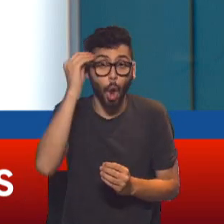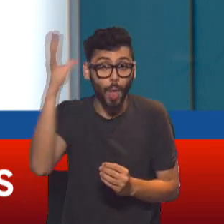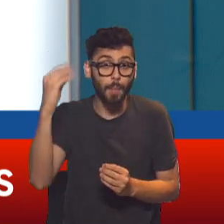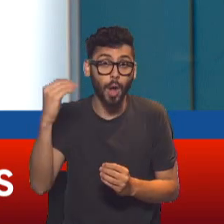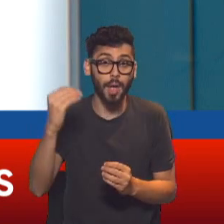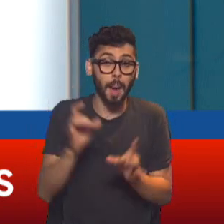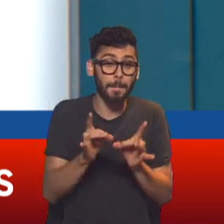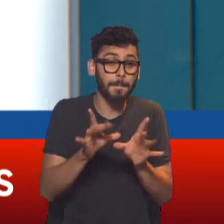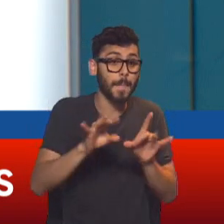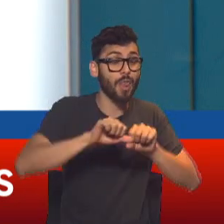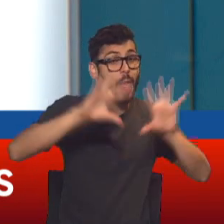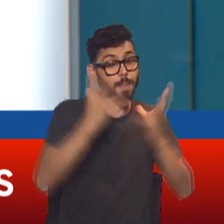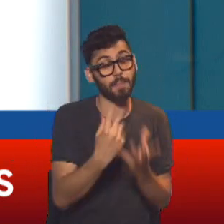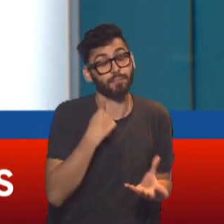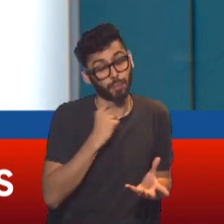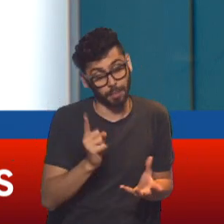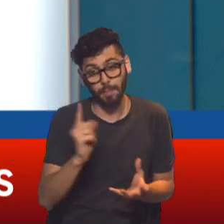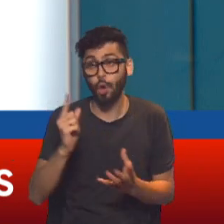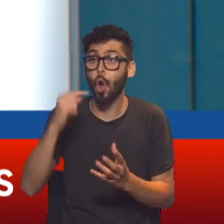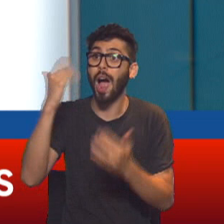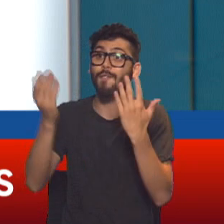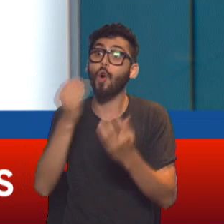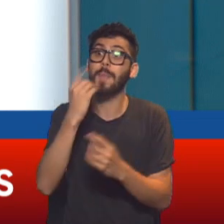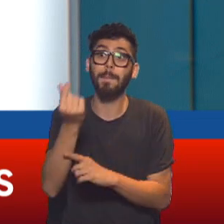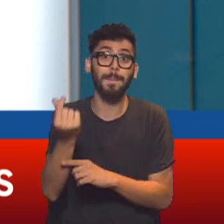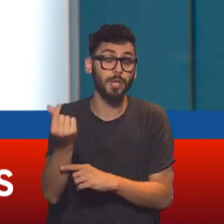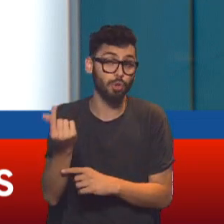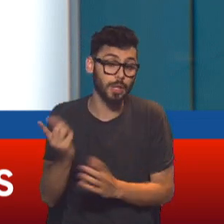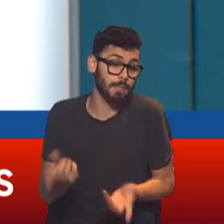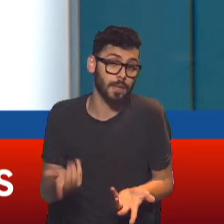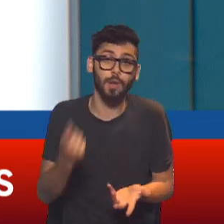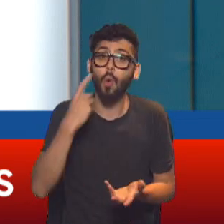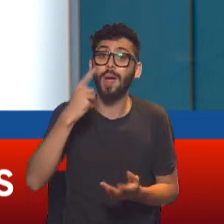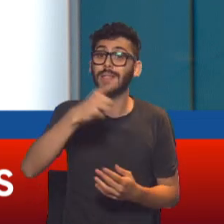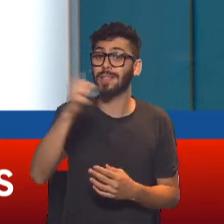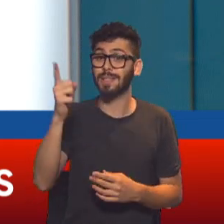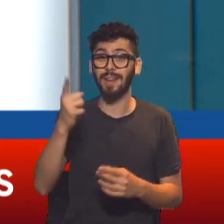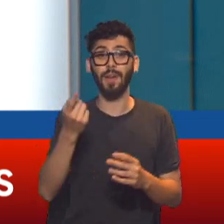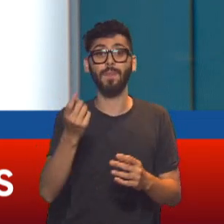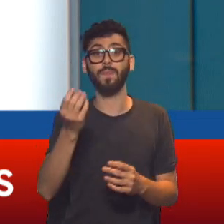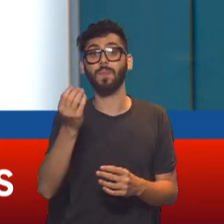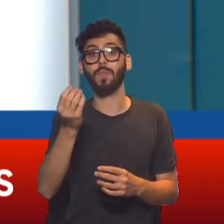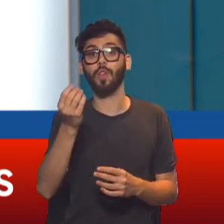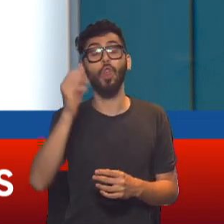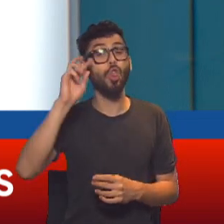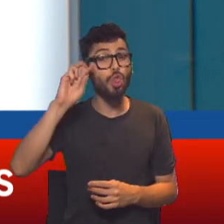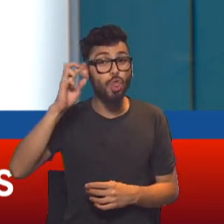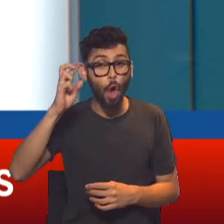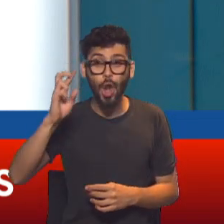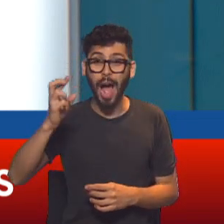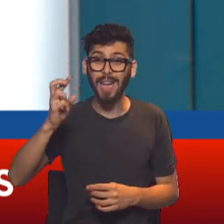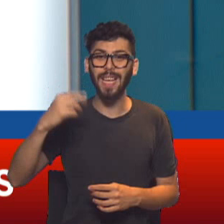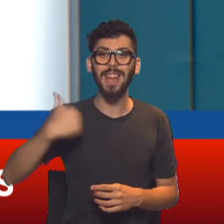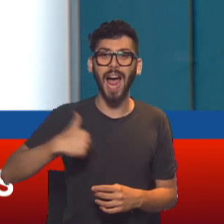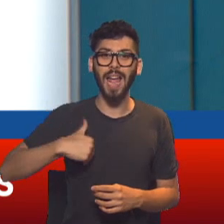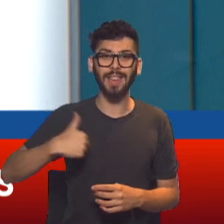La pandemia no ayudó tampoco, el precio internacional de los alimentos. Cuando uno ve la curva de aumentos de precios en dólares en la Argentina y